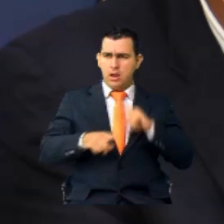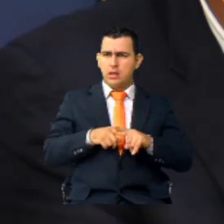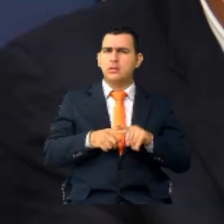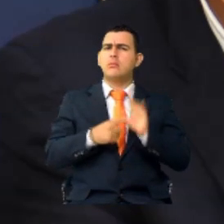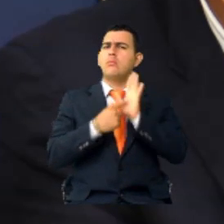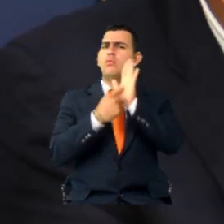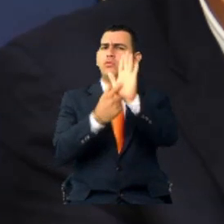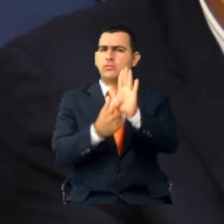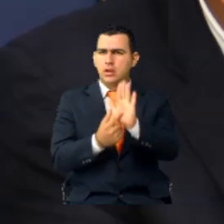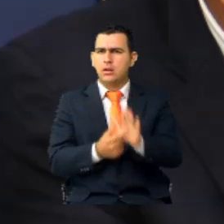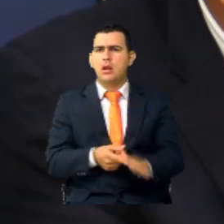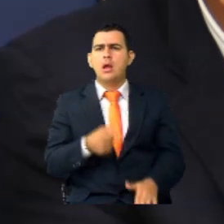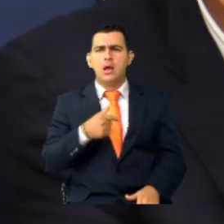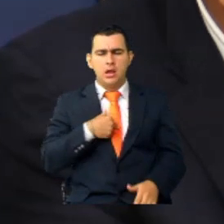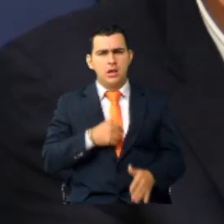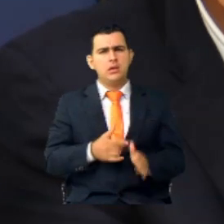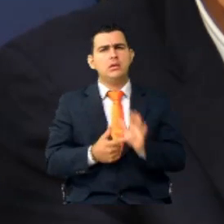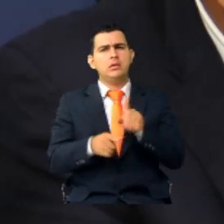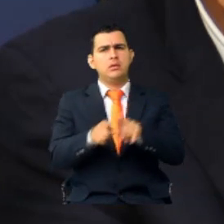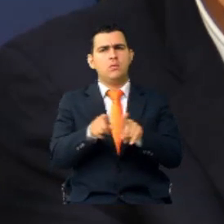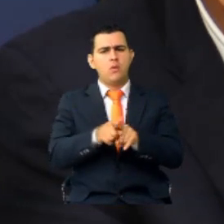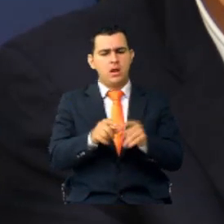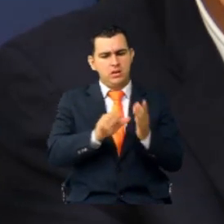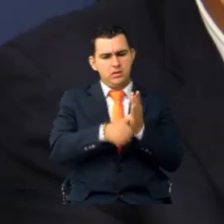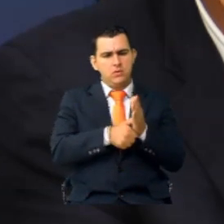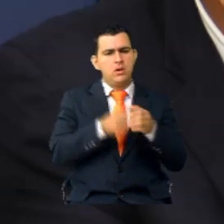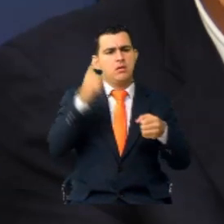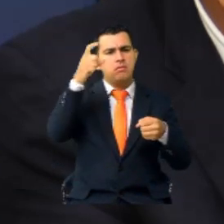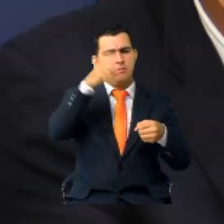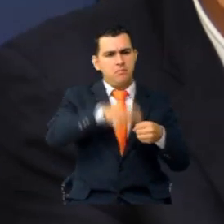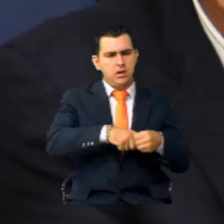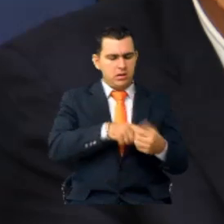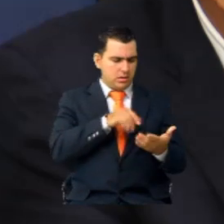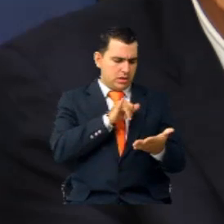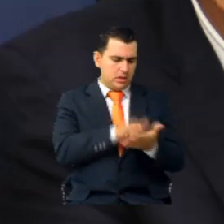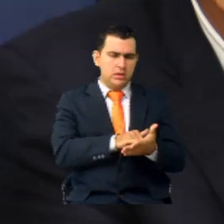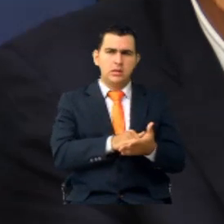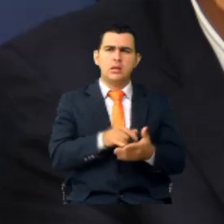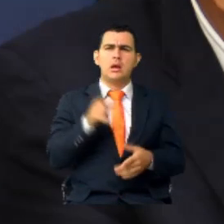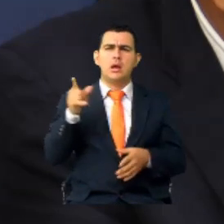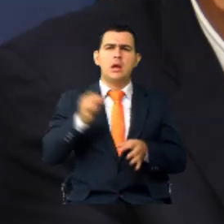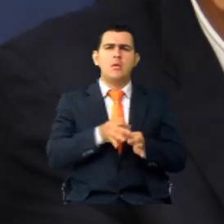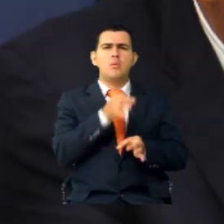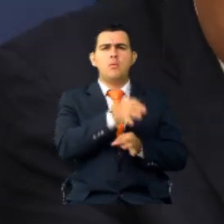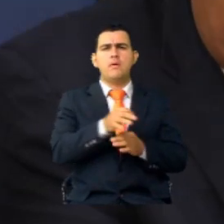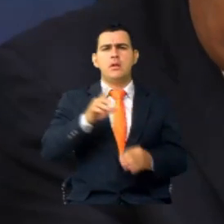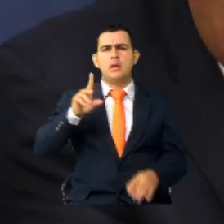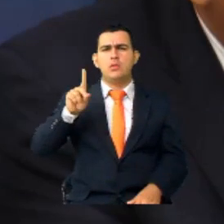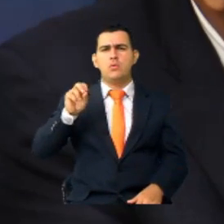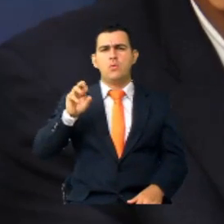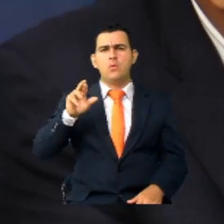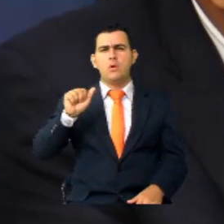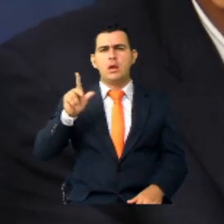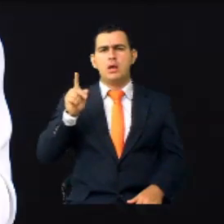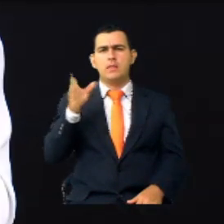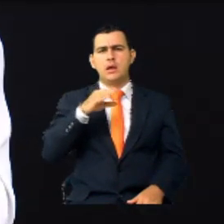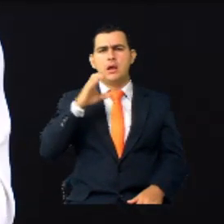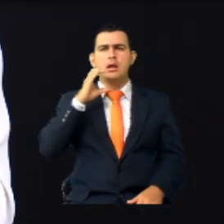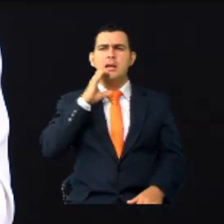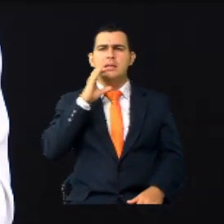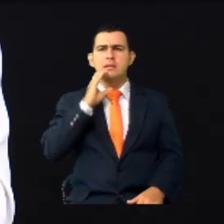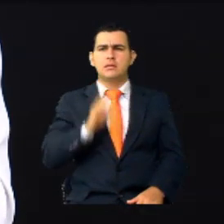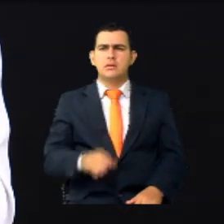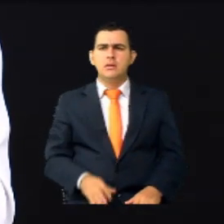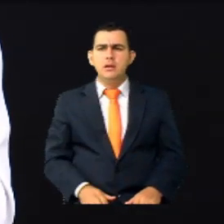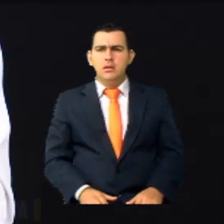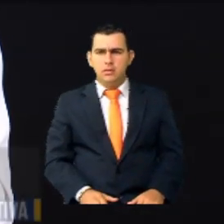en el cual está registrada la cédula del candidato Horacio Henao en el municipio de La Dorada, Caldas? Bueno, yo creo